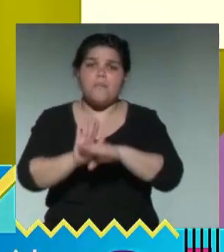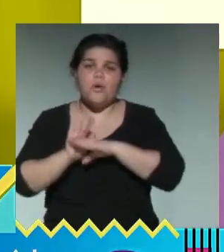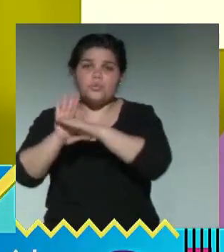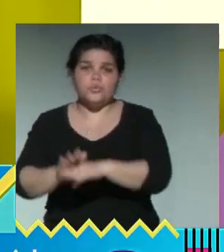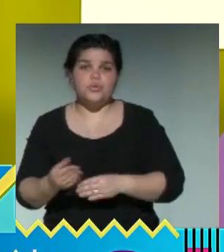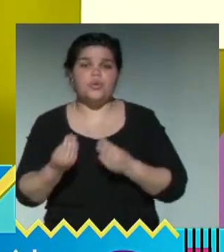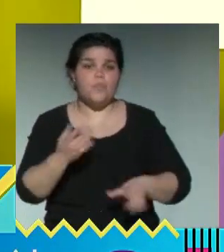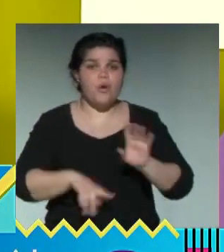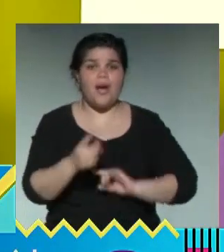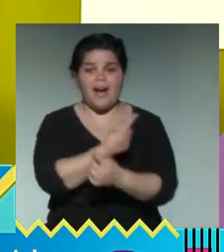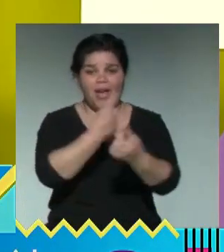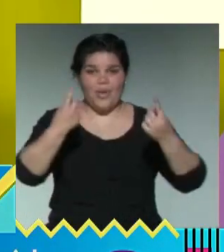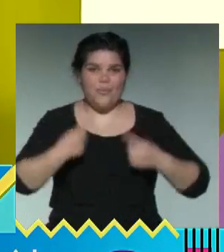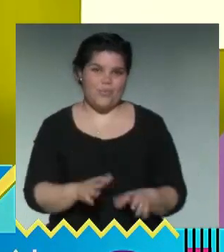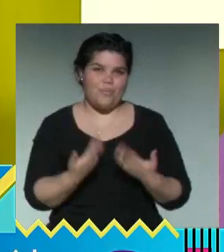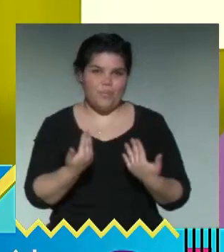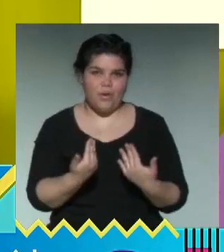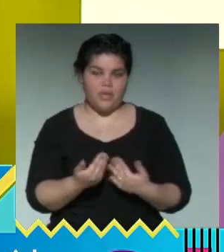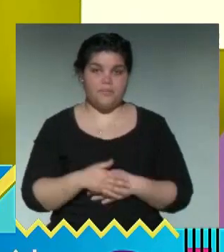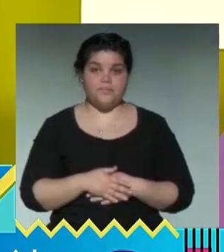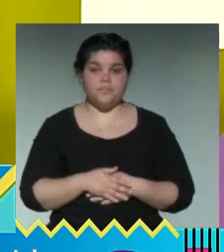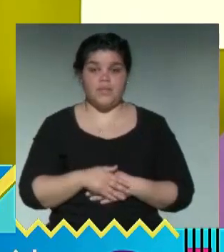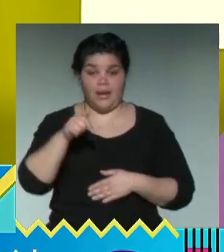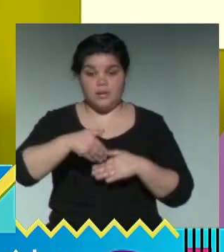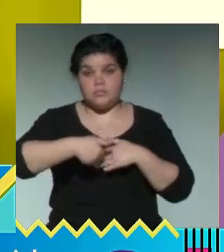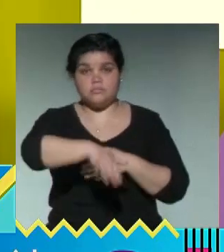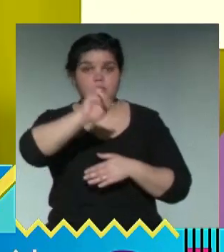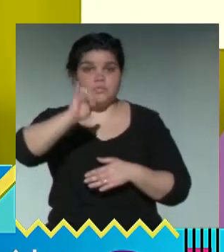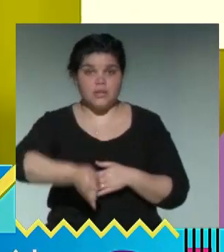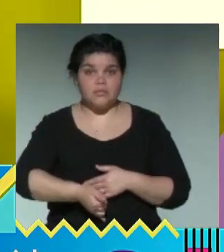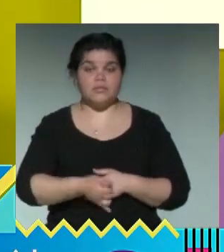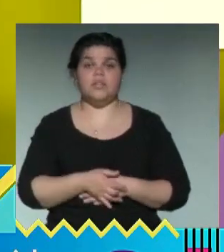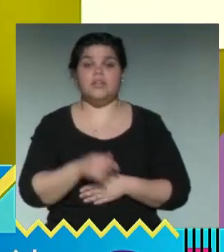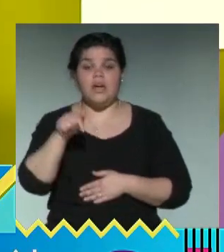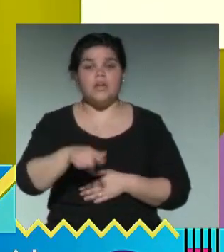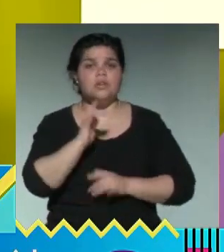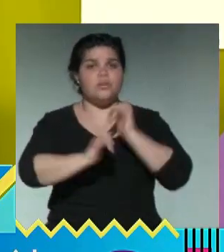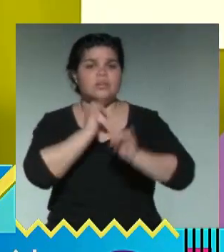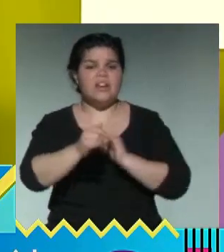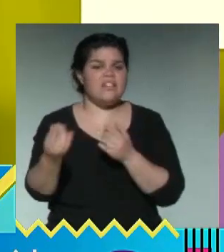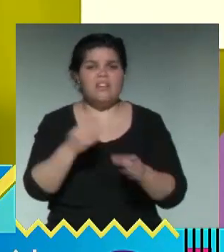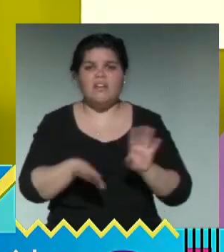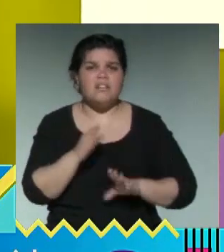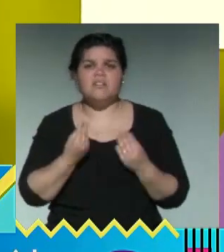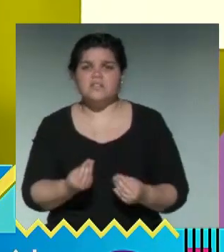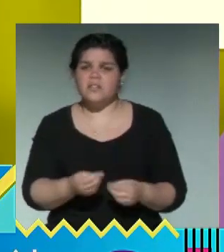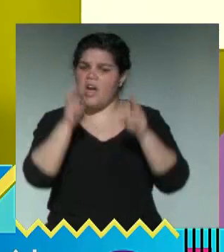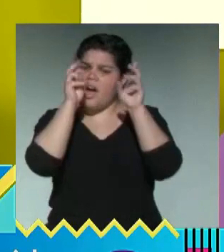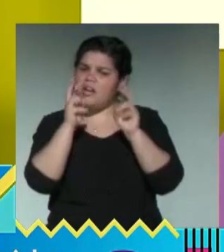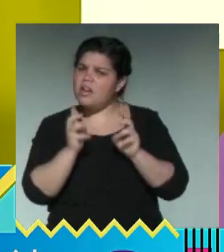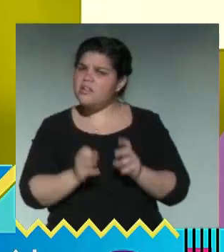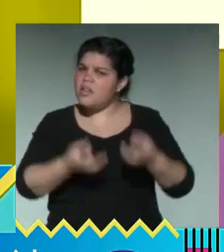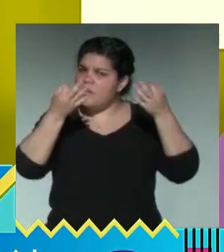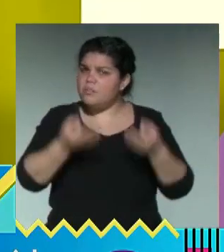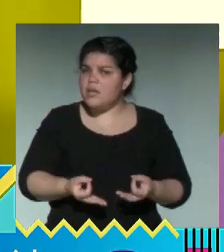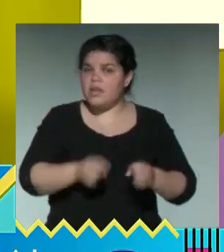multifactores que han estado nombrando también nuestros invitados? Y a partir de esto también empezar a ver, bueno, qué se está haciendo y empezar a analizarlo, ¿sí? A verlo